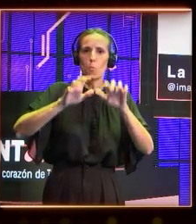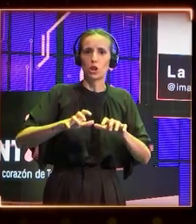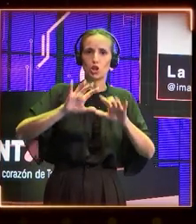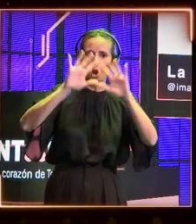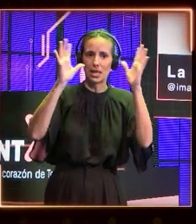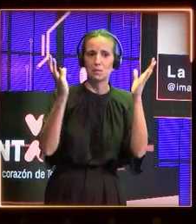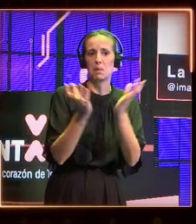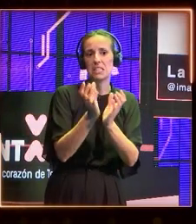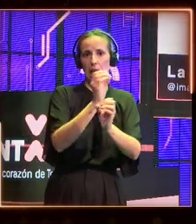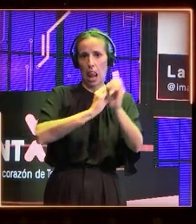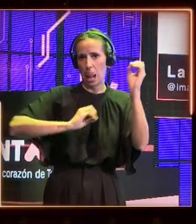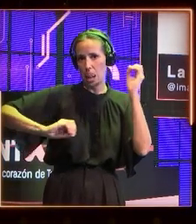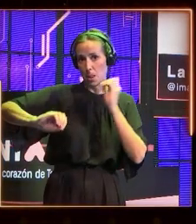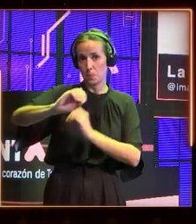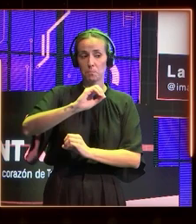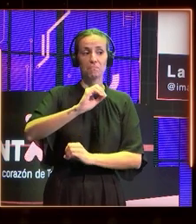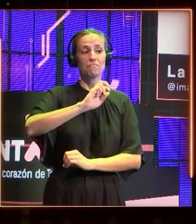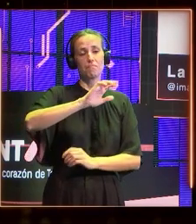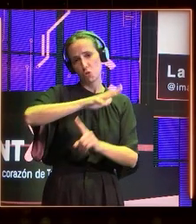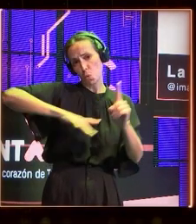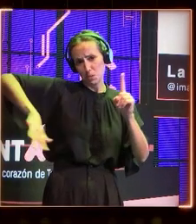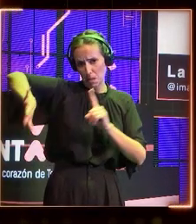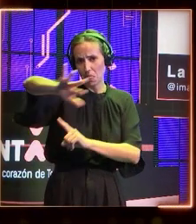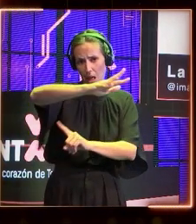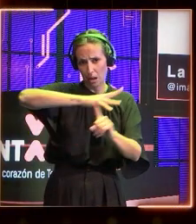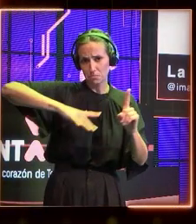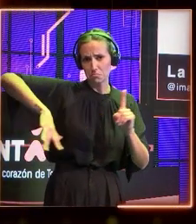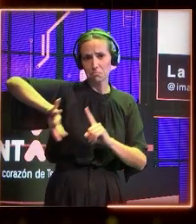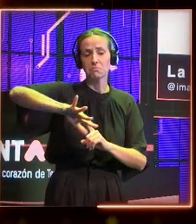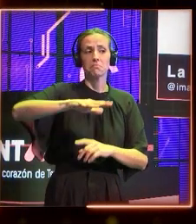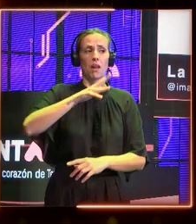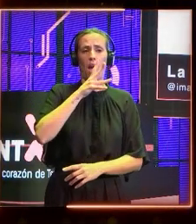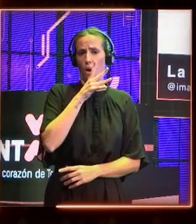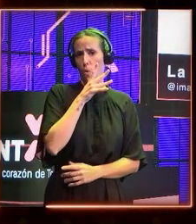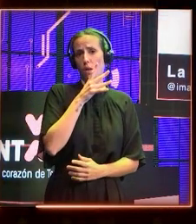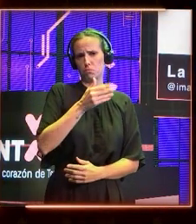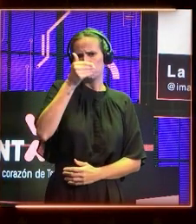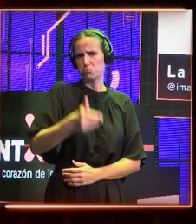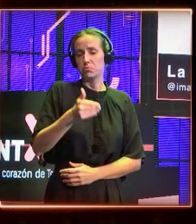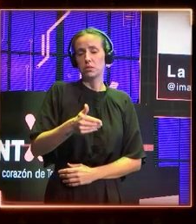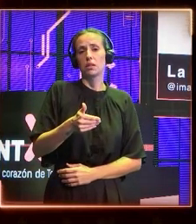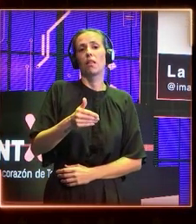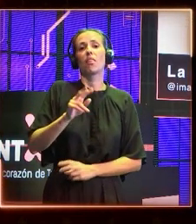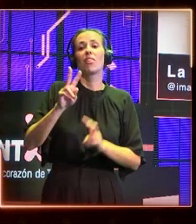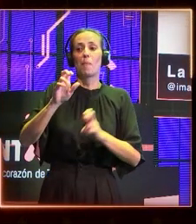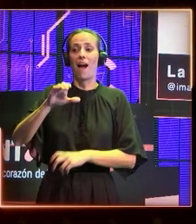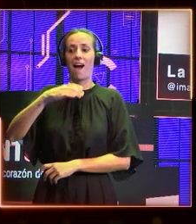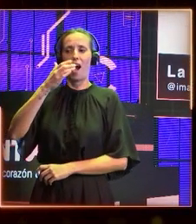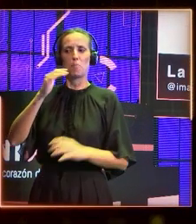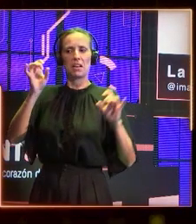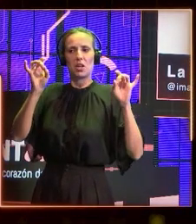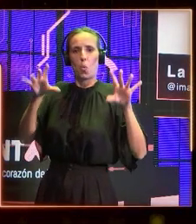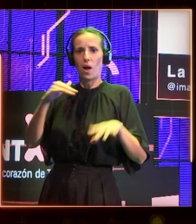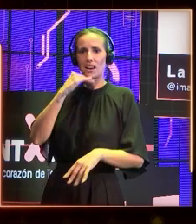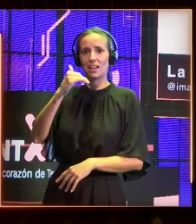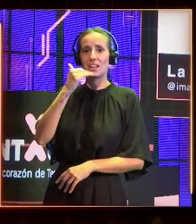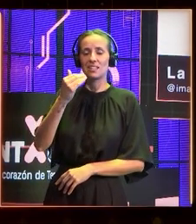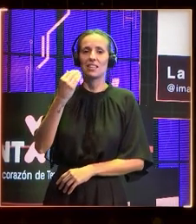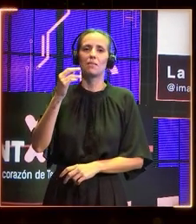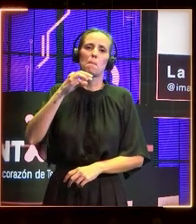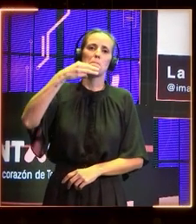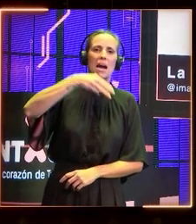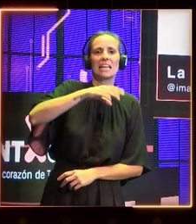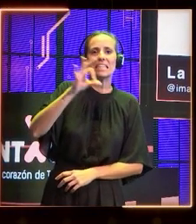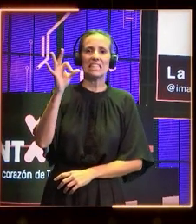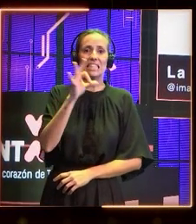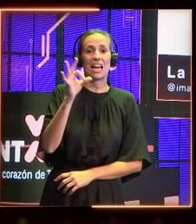otra noticia muy importante y y Bueno yo creo que a la altura de de la de Apple es la apuesta que hizo ya en su día en mar Zuckerberg que ya lo